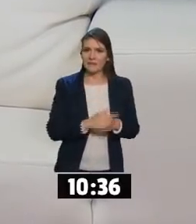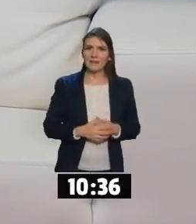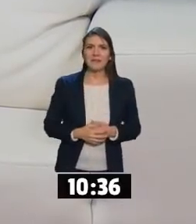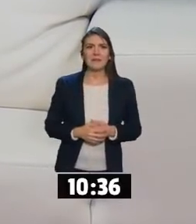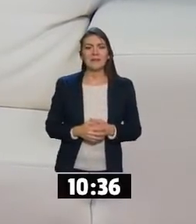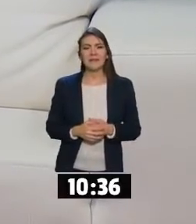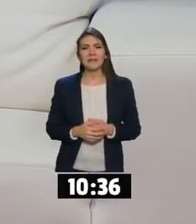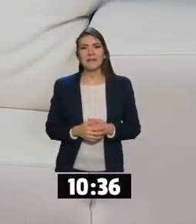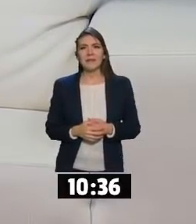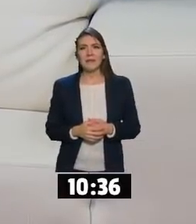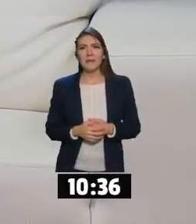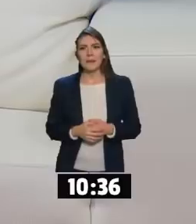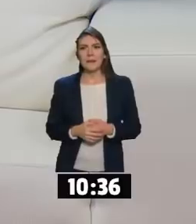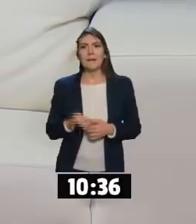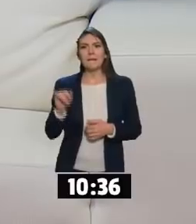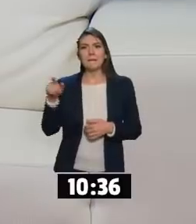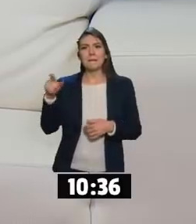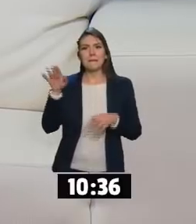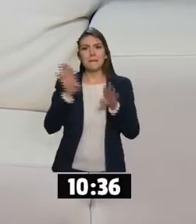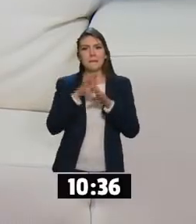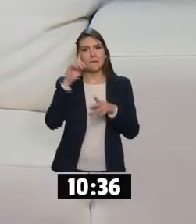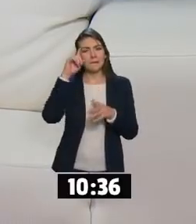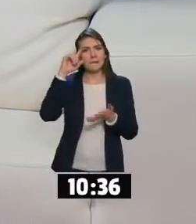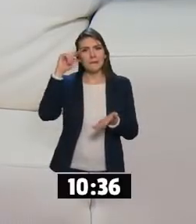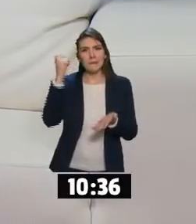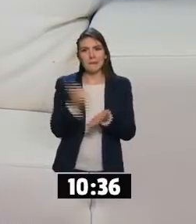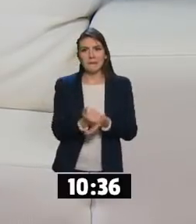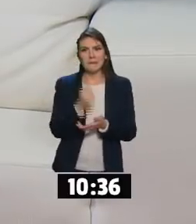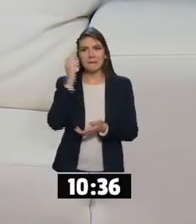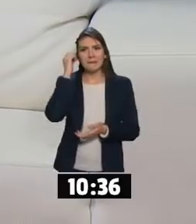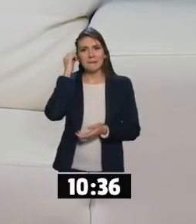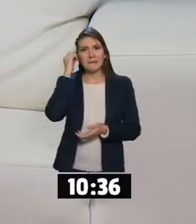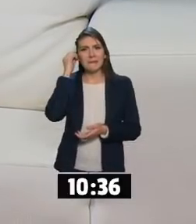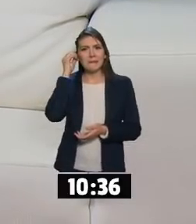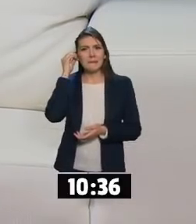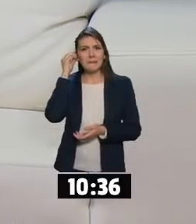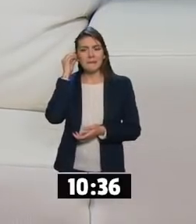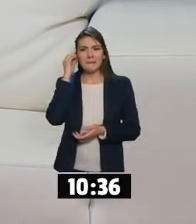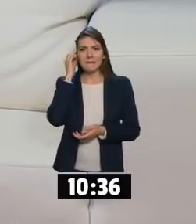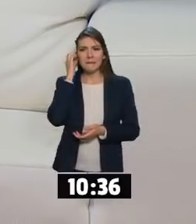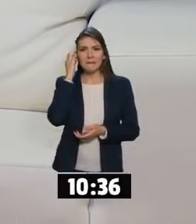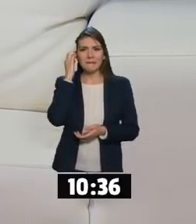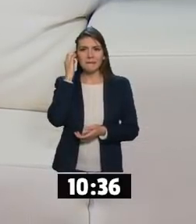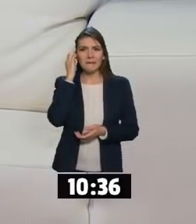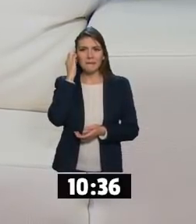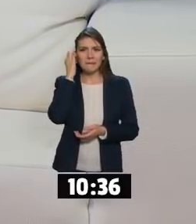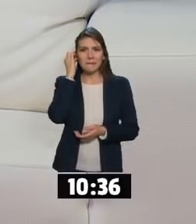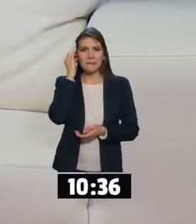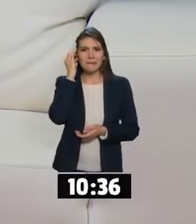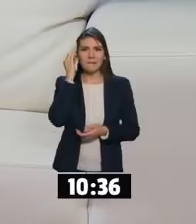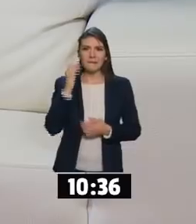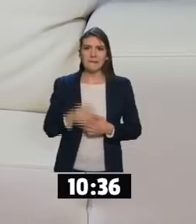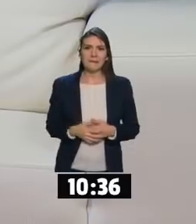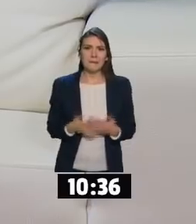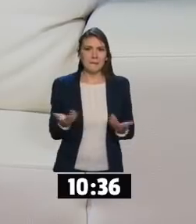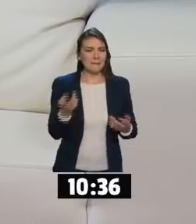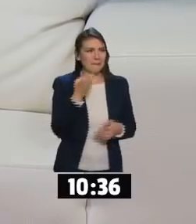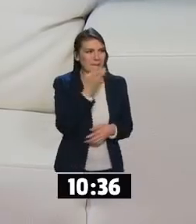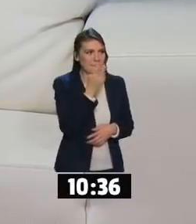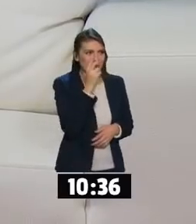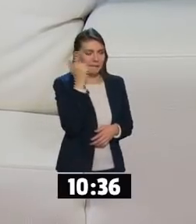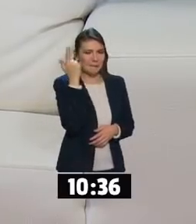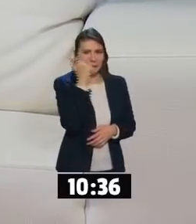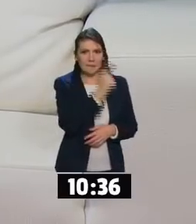se avisos? quedó traumada Sarita, pero dice que estaba viendo a la... Y mira, aquí se pone también rudo, ¿verdad, Sara? ¿Qué es esto? Es